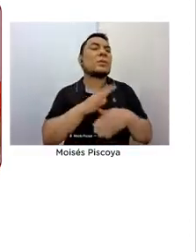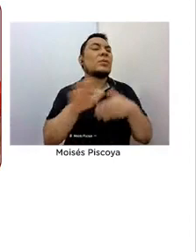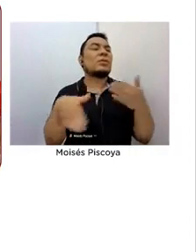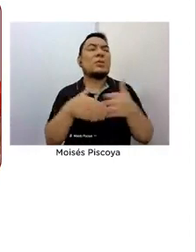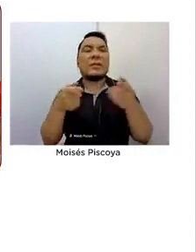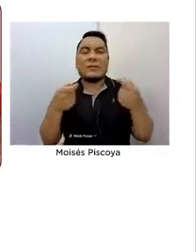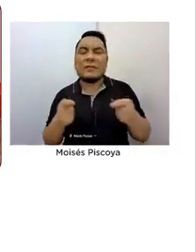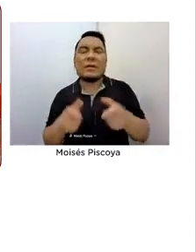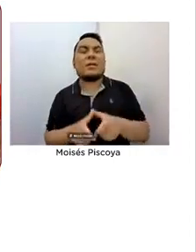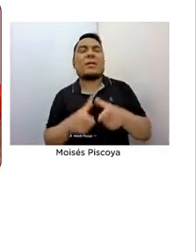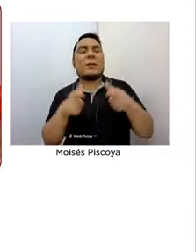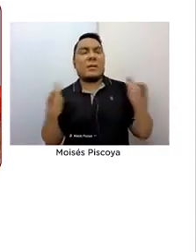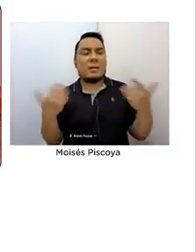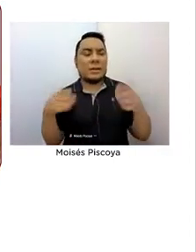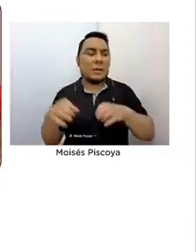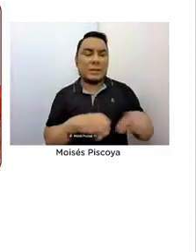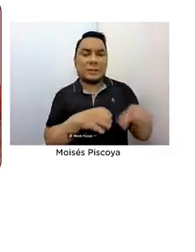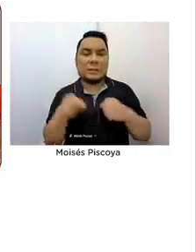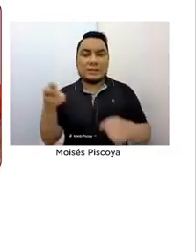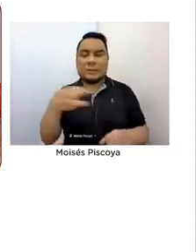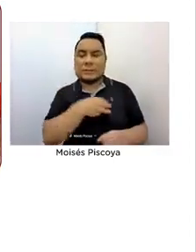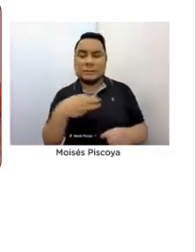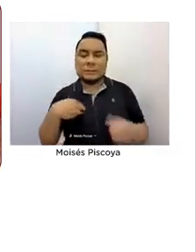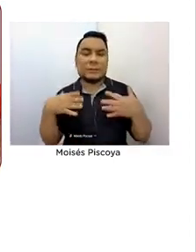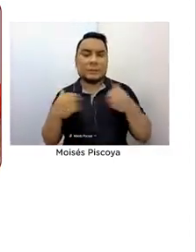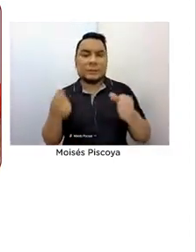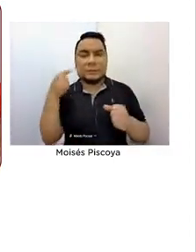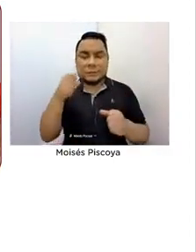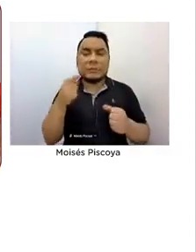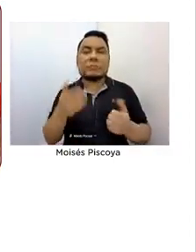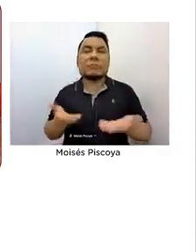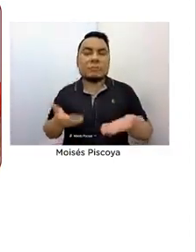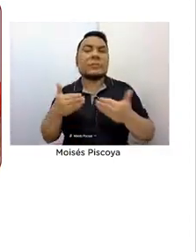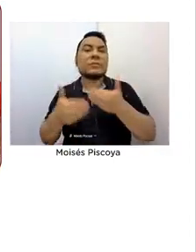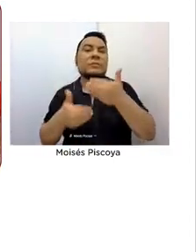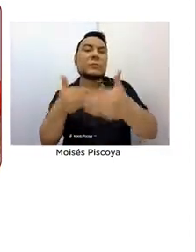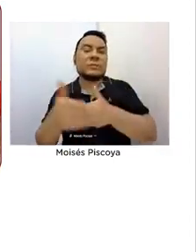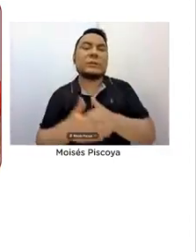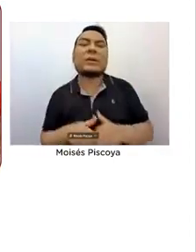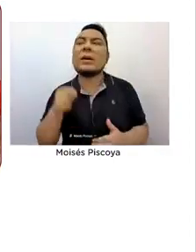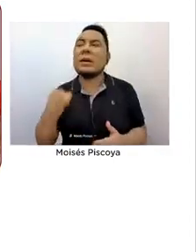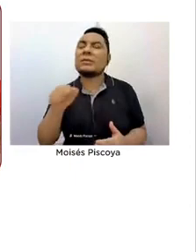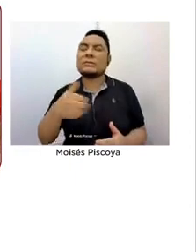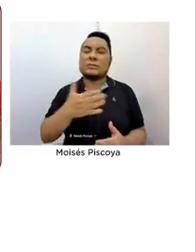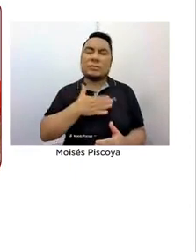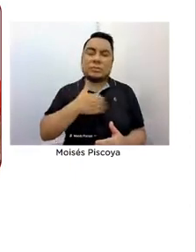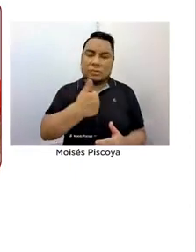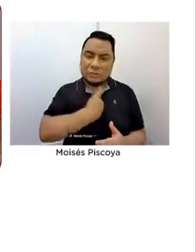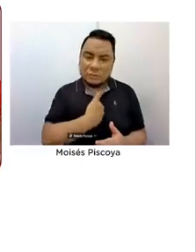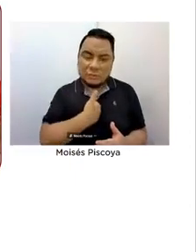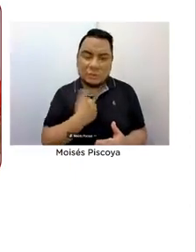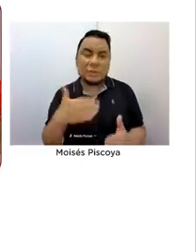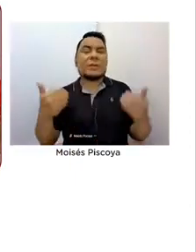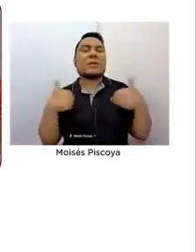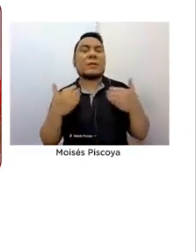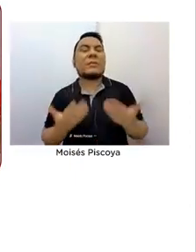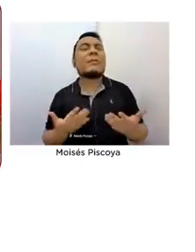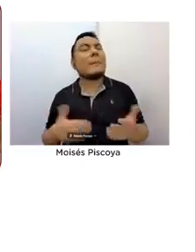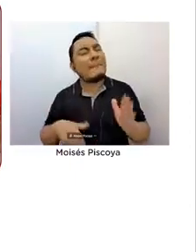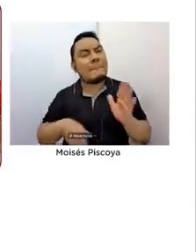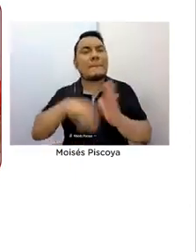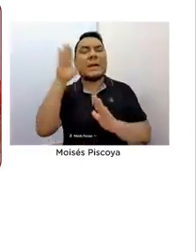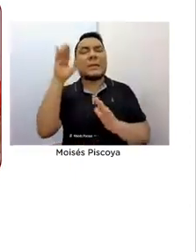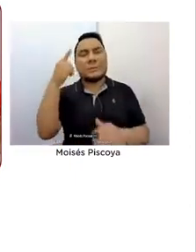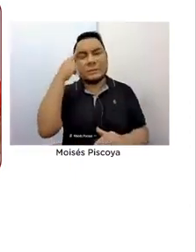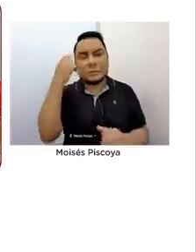esfuerzo enorme que estamos haciendo desde el Ministerio de Salud para estar a la altura de las circunstancias. Es lo que nos ha tocado y tenemos que poner el máximo